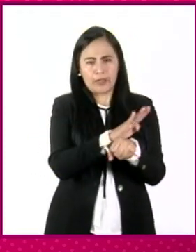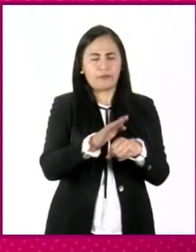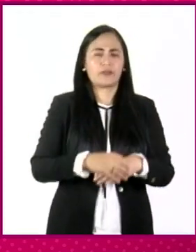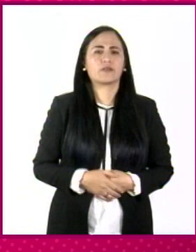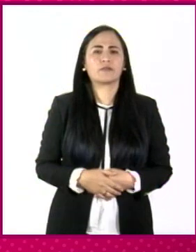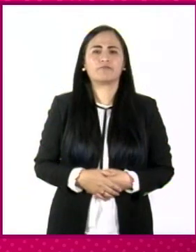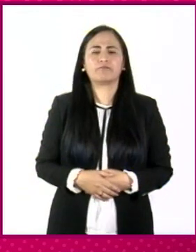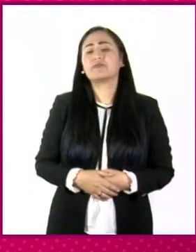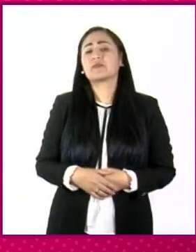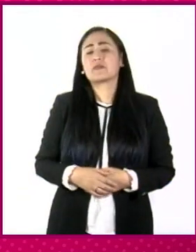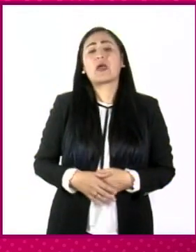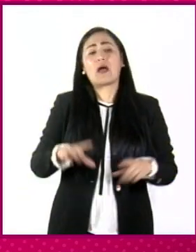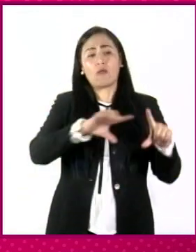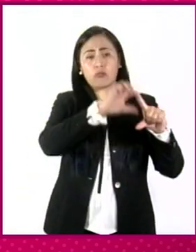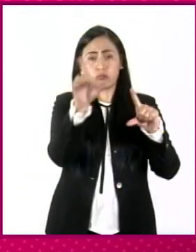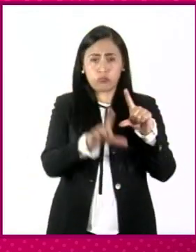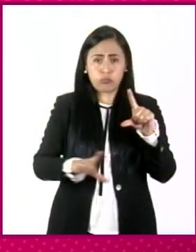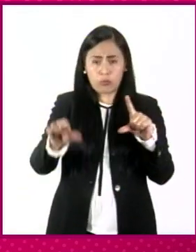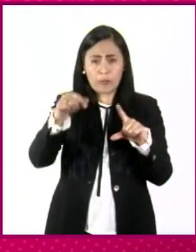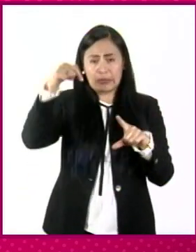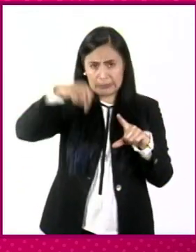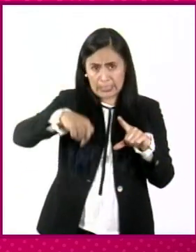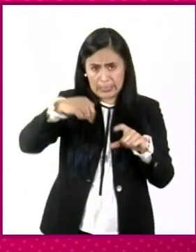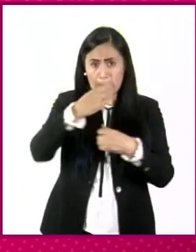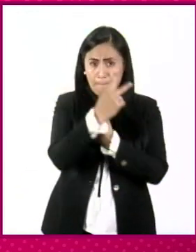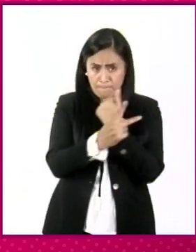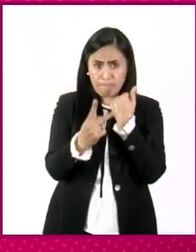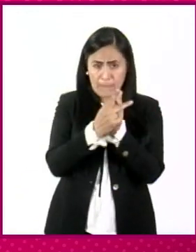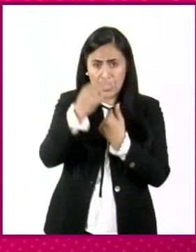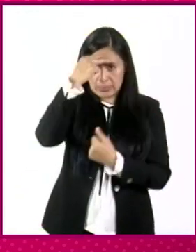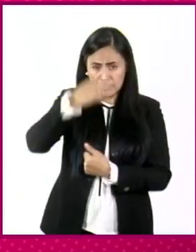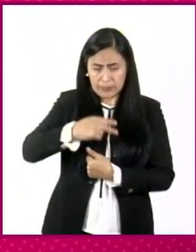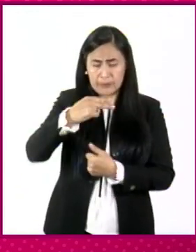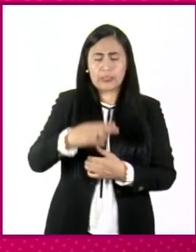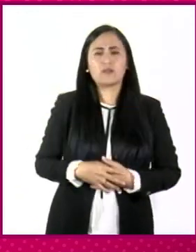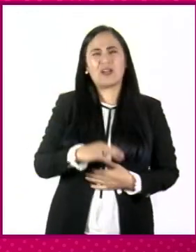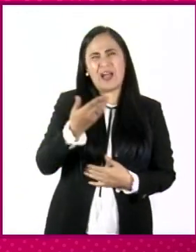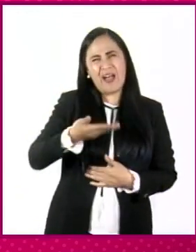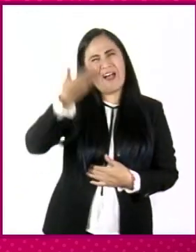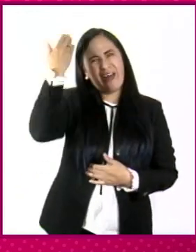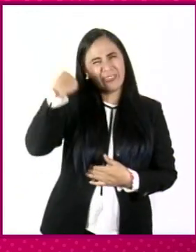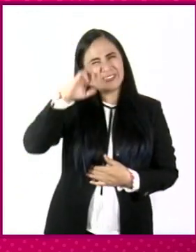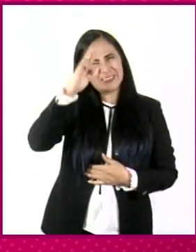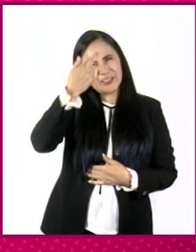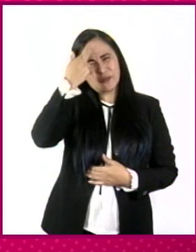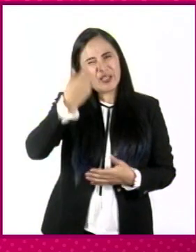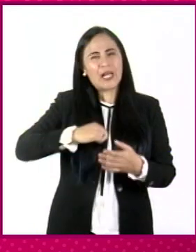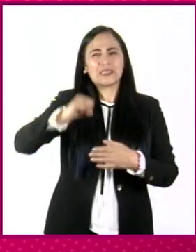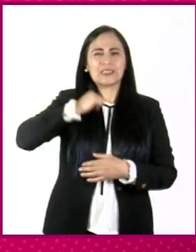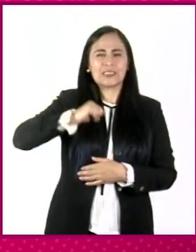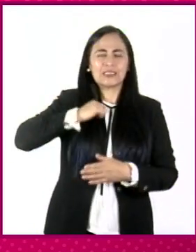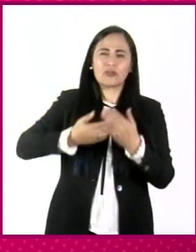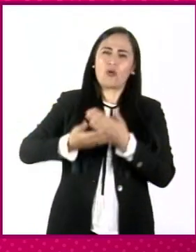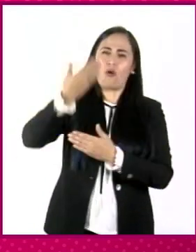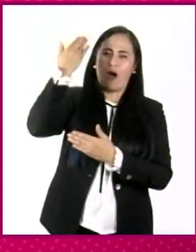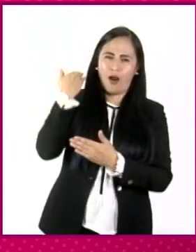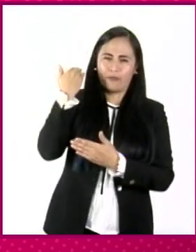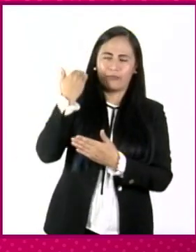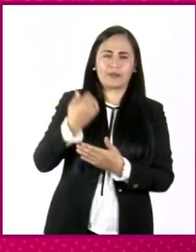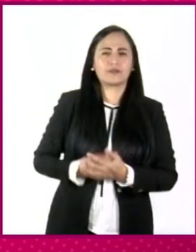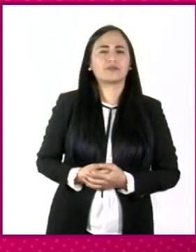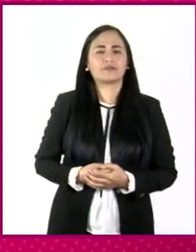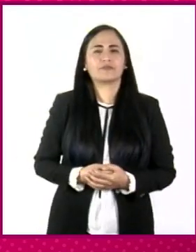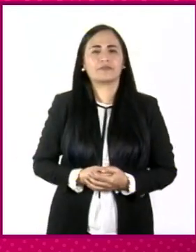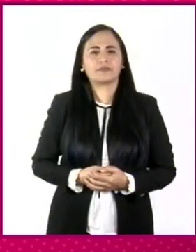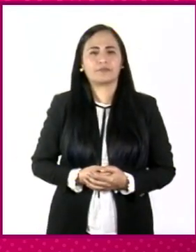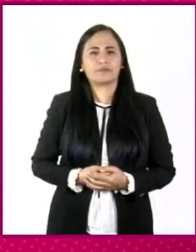la vida de nuestro país como nación, recordemos o traslademos al siglo pasado, en donde pues